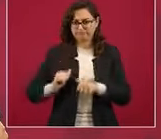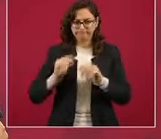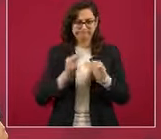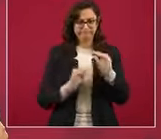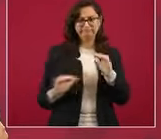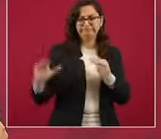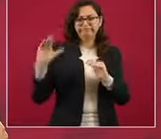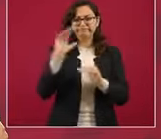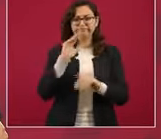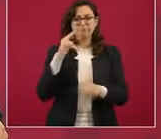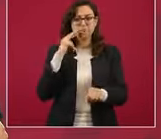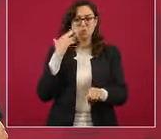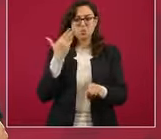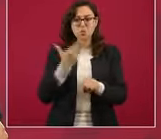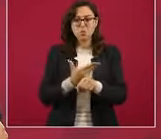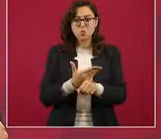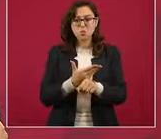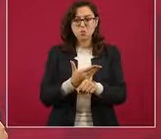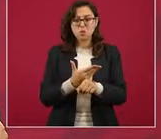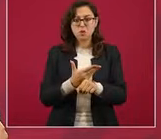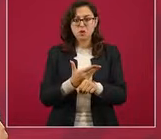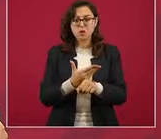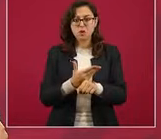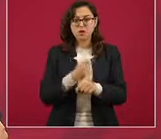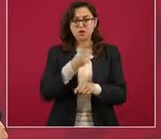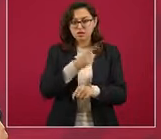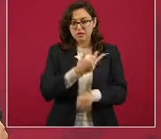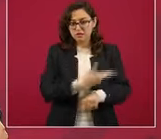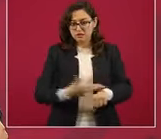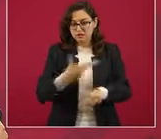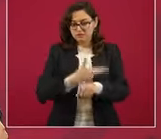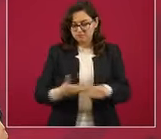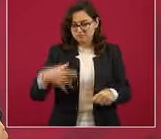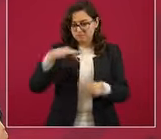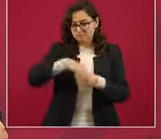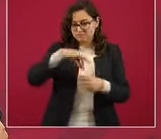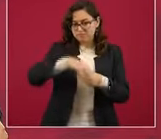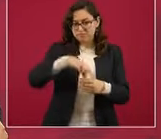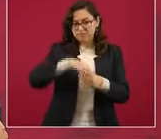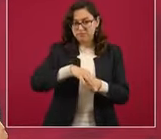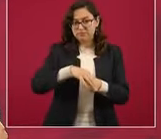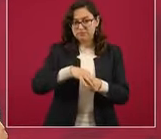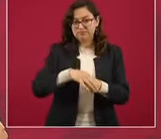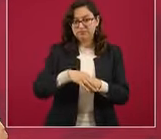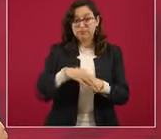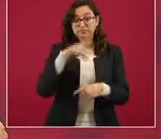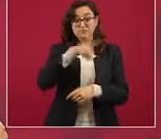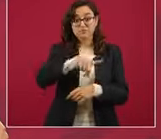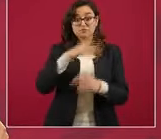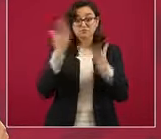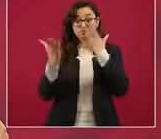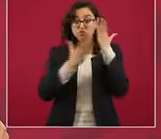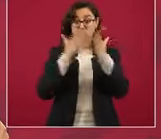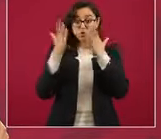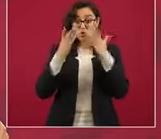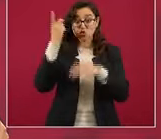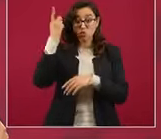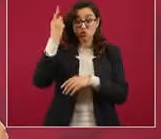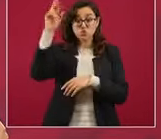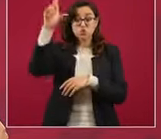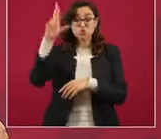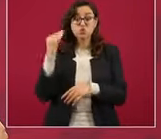encargado de la organización de las elecciones, con nivel de doctorado en